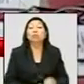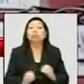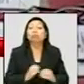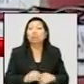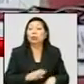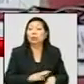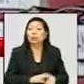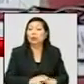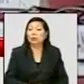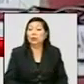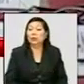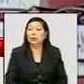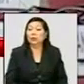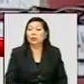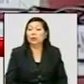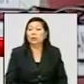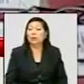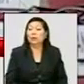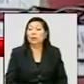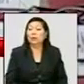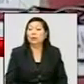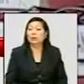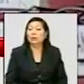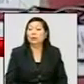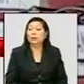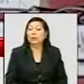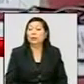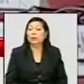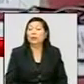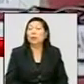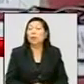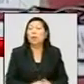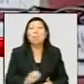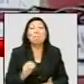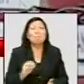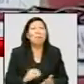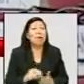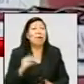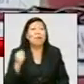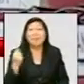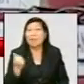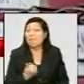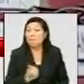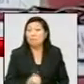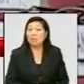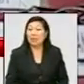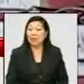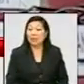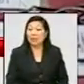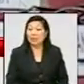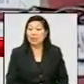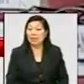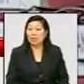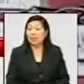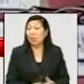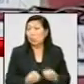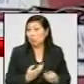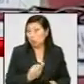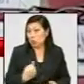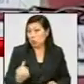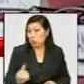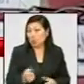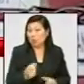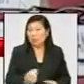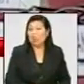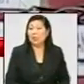tratamiento debe efectuarse con inmediatez. Y lo que muchos de nuestros